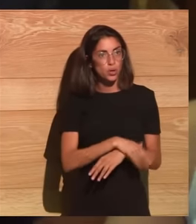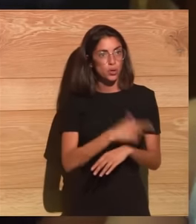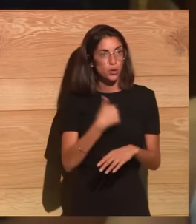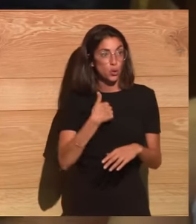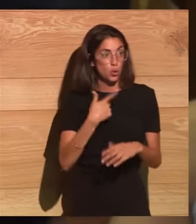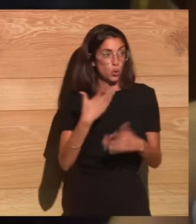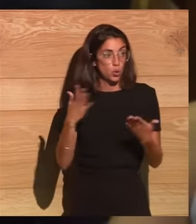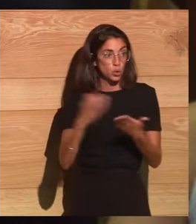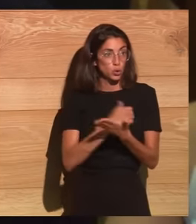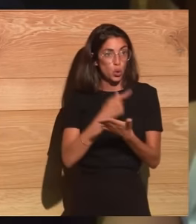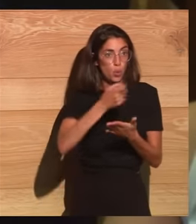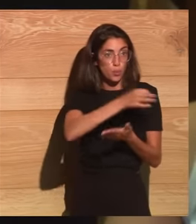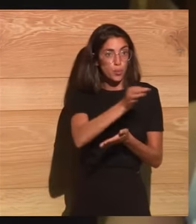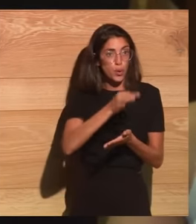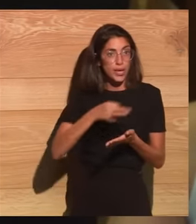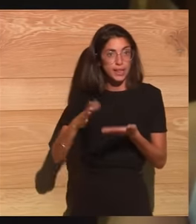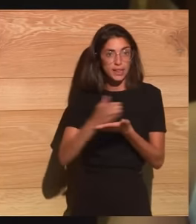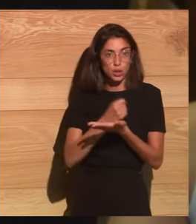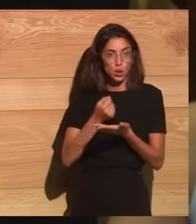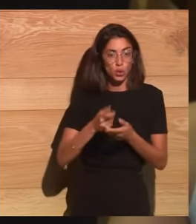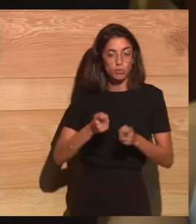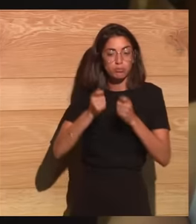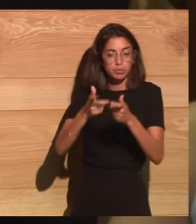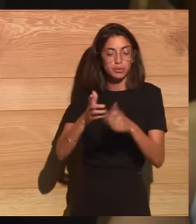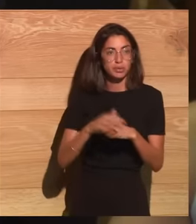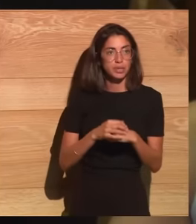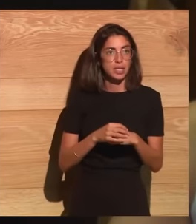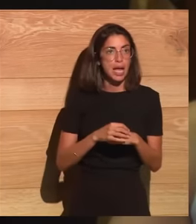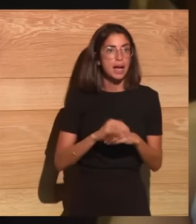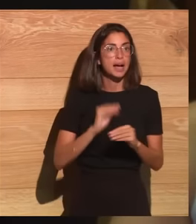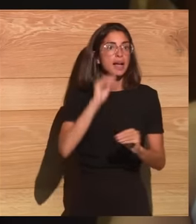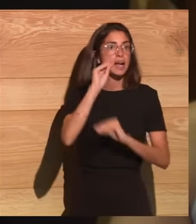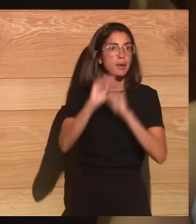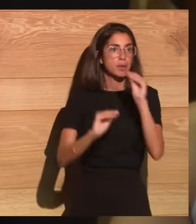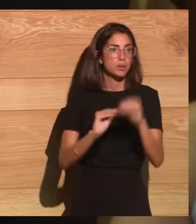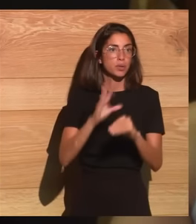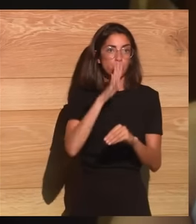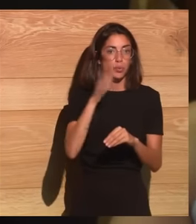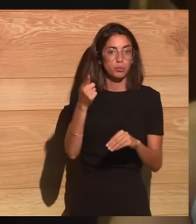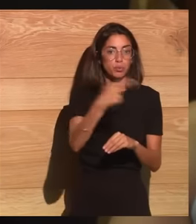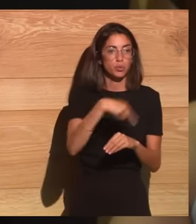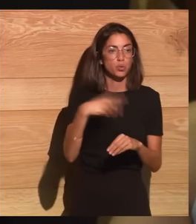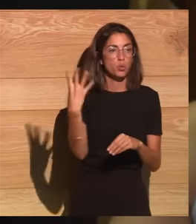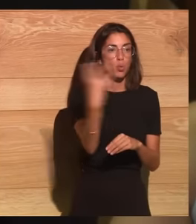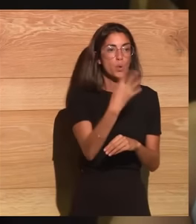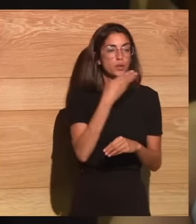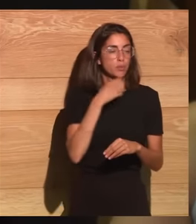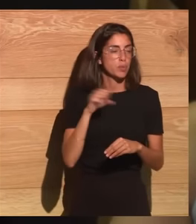llevo? En My Box, este. Bueno, la pregunta es: ya que sois los cuatro magníficos,